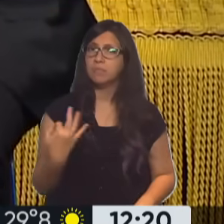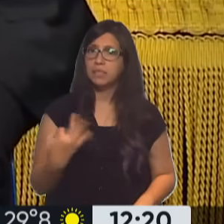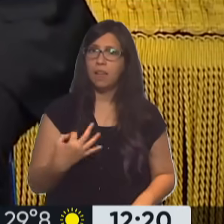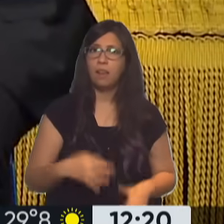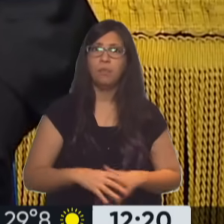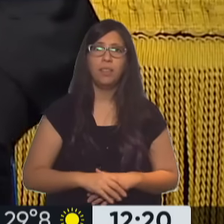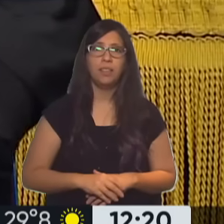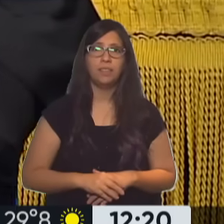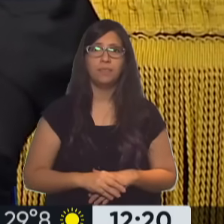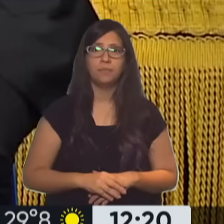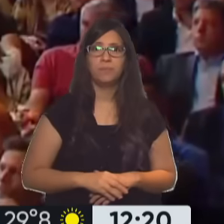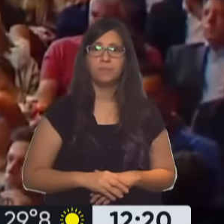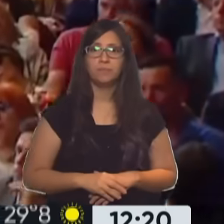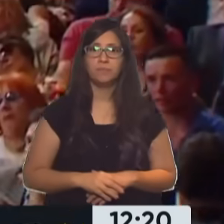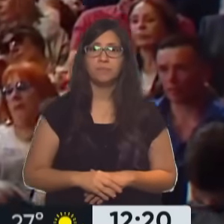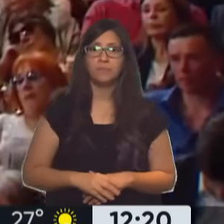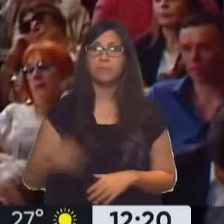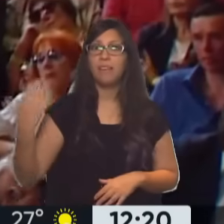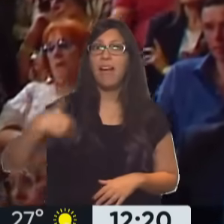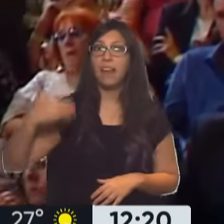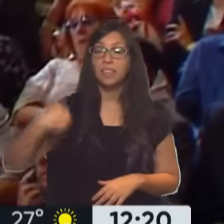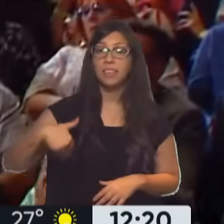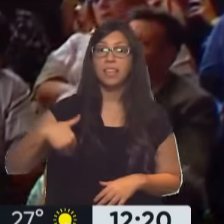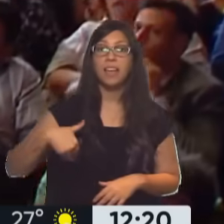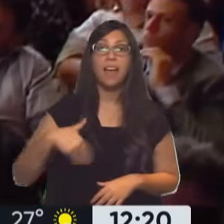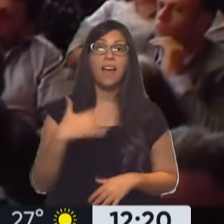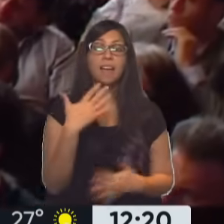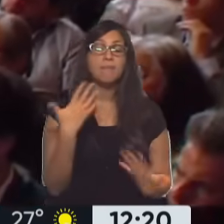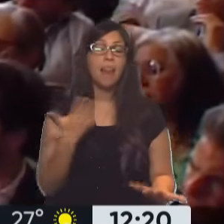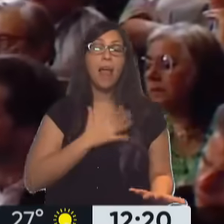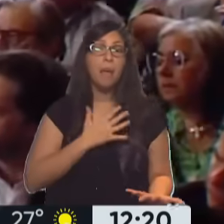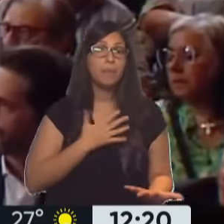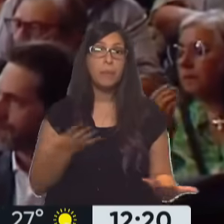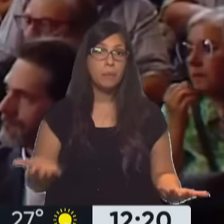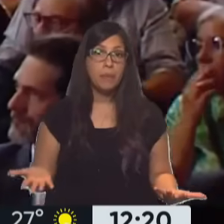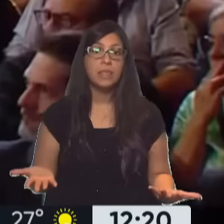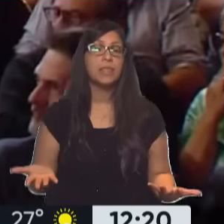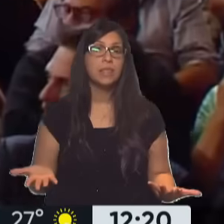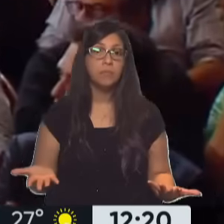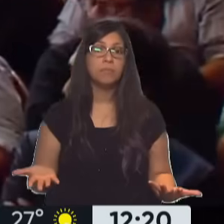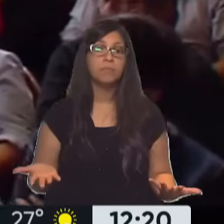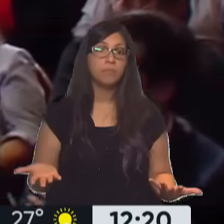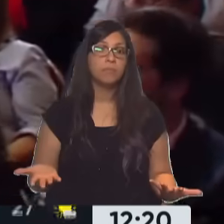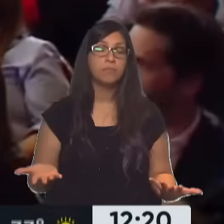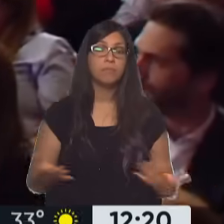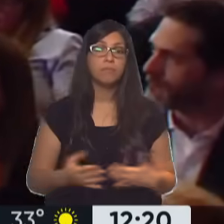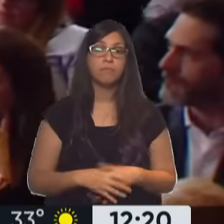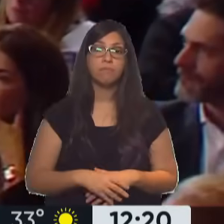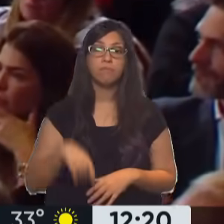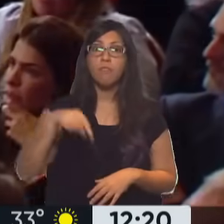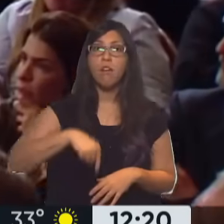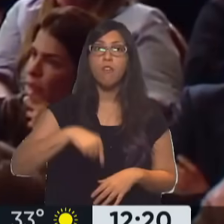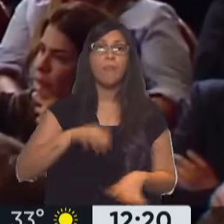particular Argentina desgraciadamente convive con una